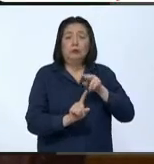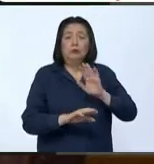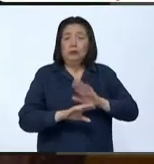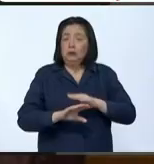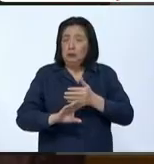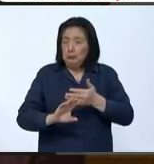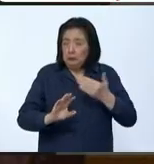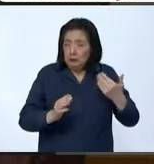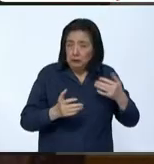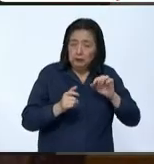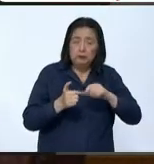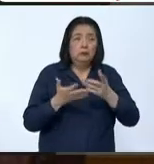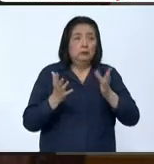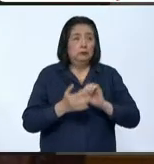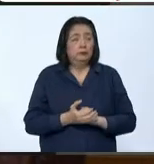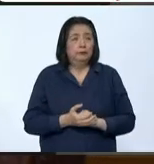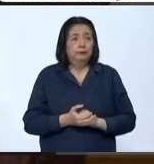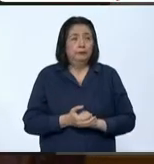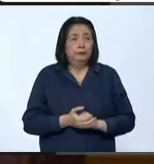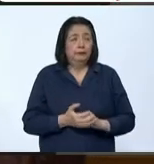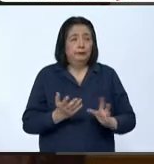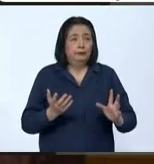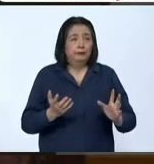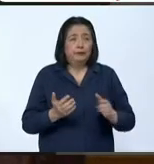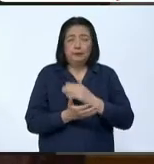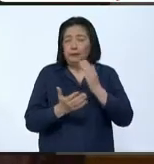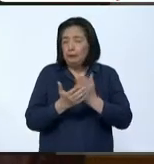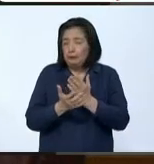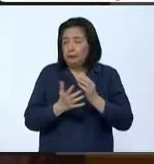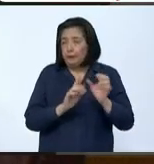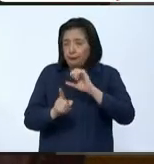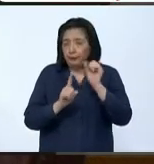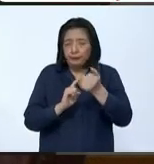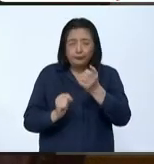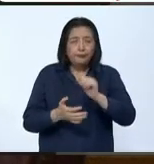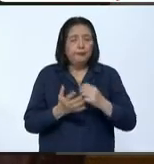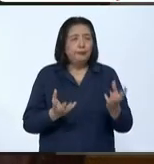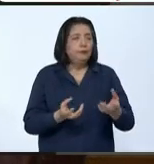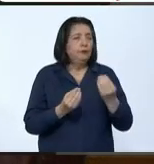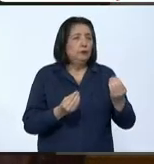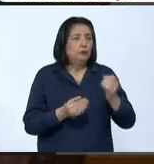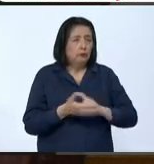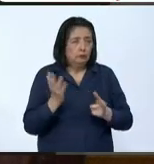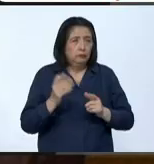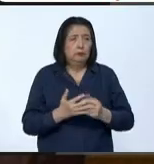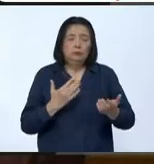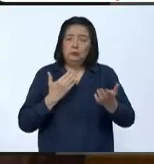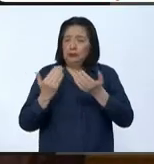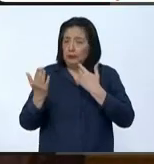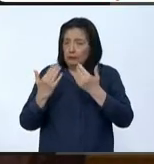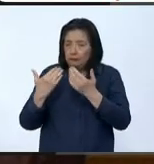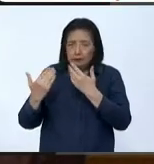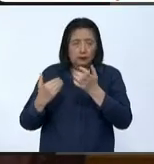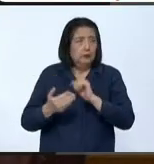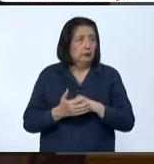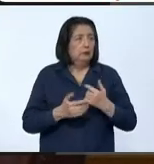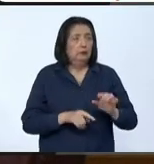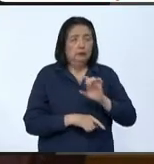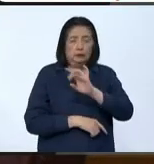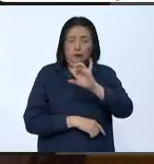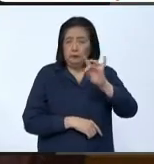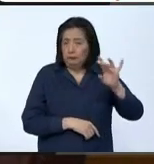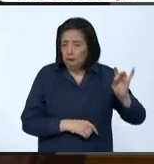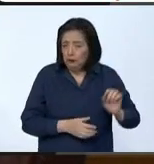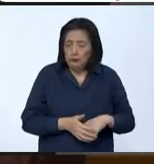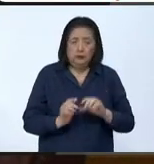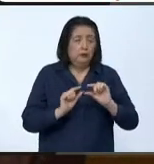prevención para abordar la conflictividad social a través de la gestión del diálogo con distintos